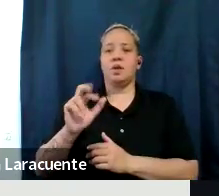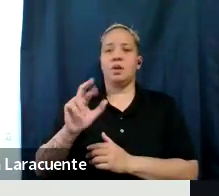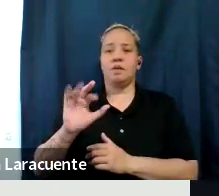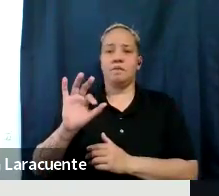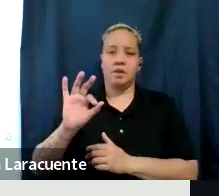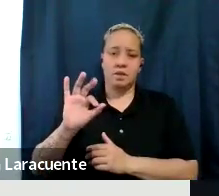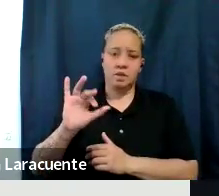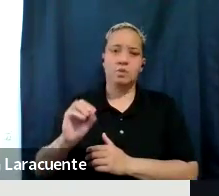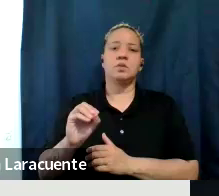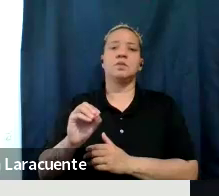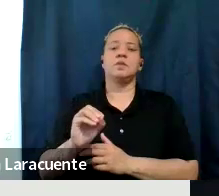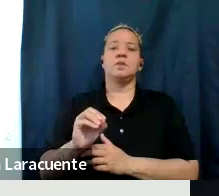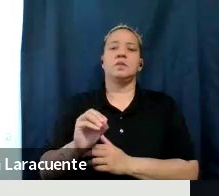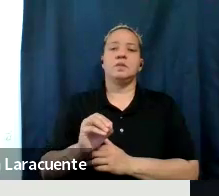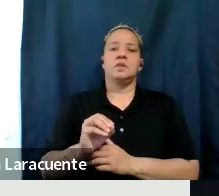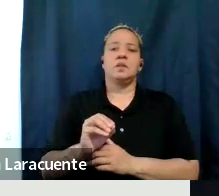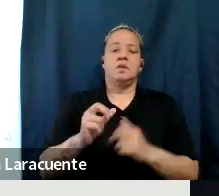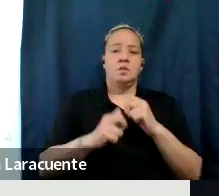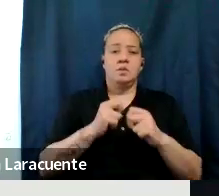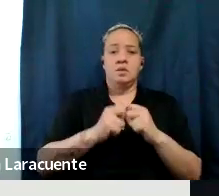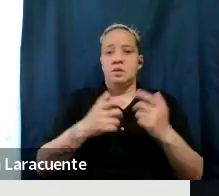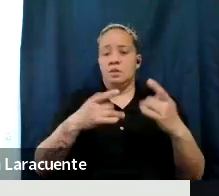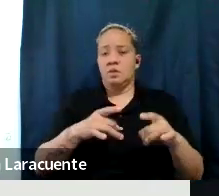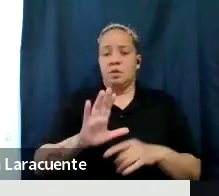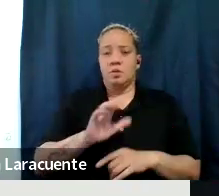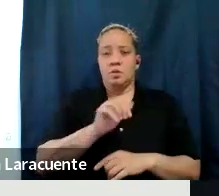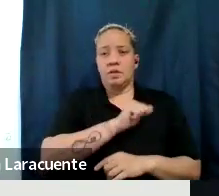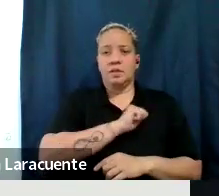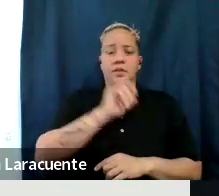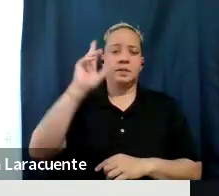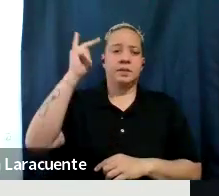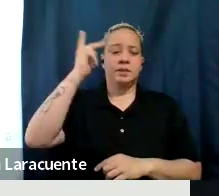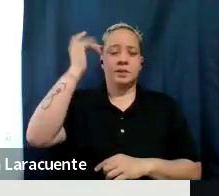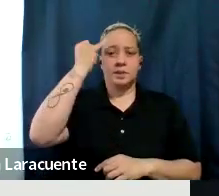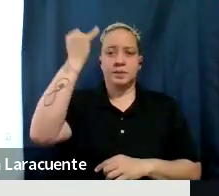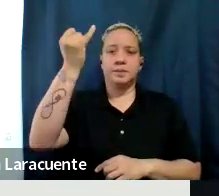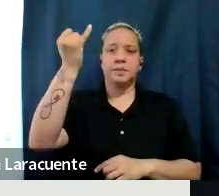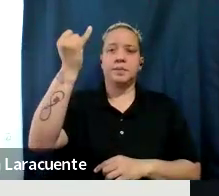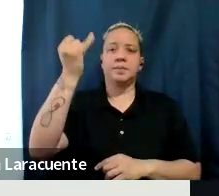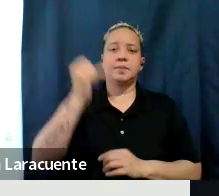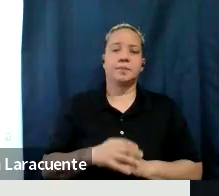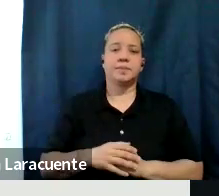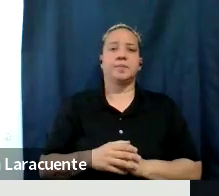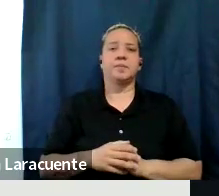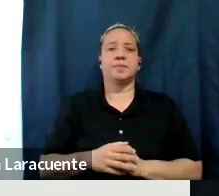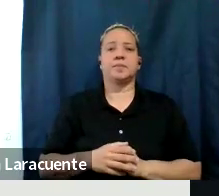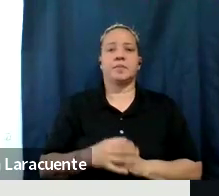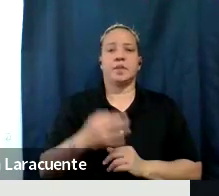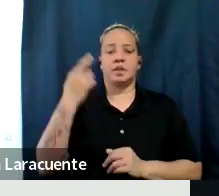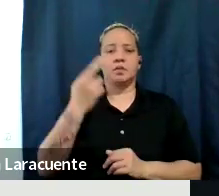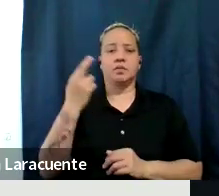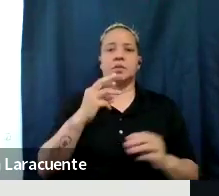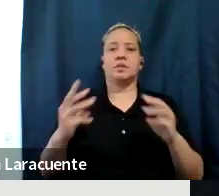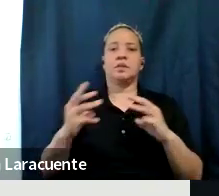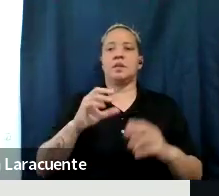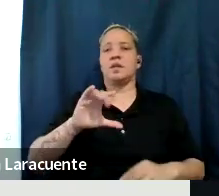la polémica que suscitó siempre su actitud política e ideológica, sobre todo a raíz del inicio de la Guerra